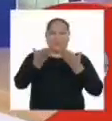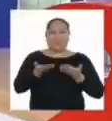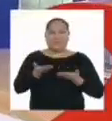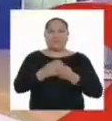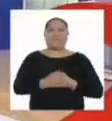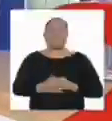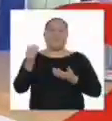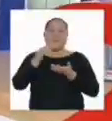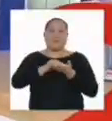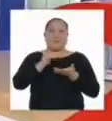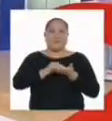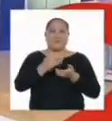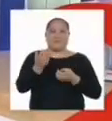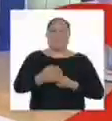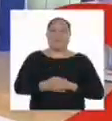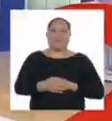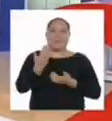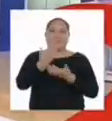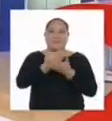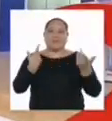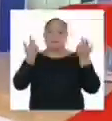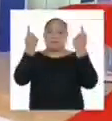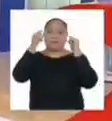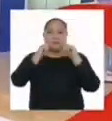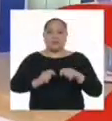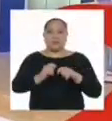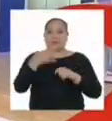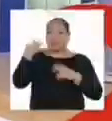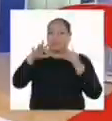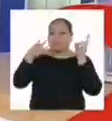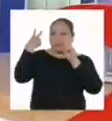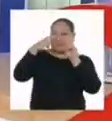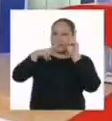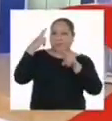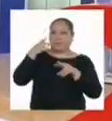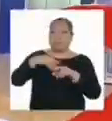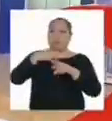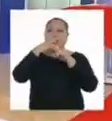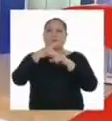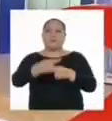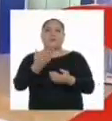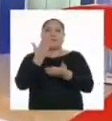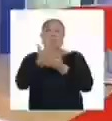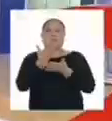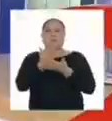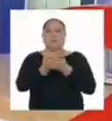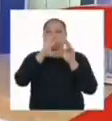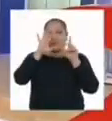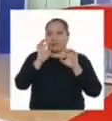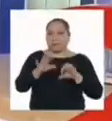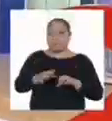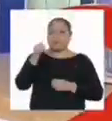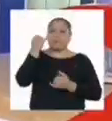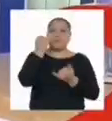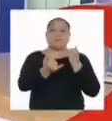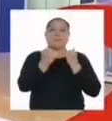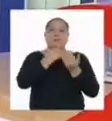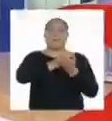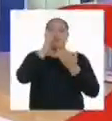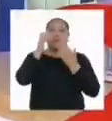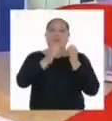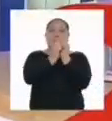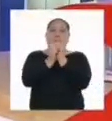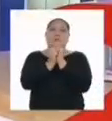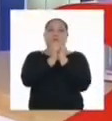Bienvenidas y bienvenidos de vuelta. Antes de la pausa estábamos por ver los resultados del experimento que hicimos en el último programa junto